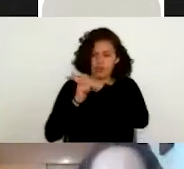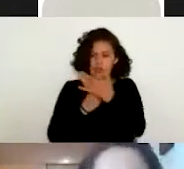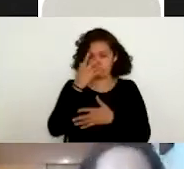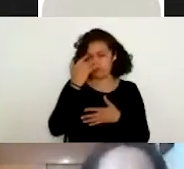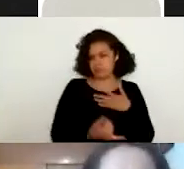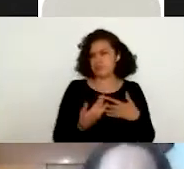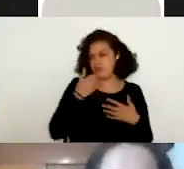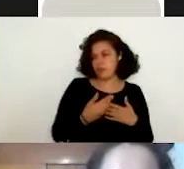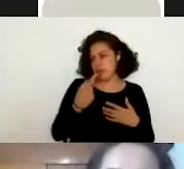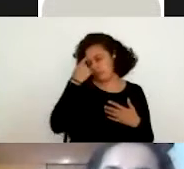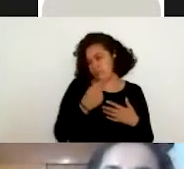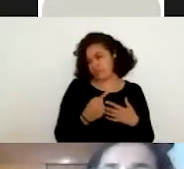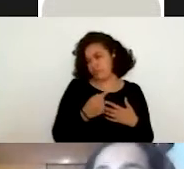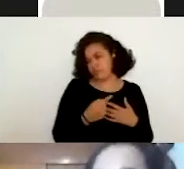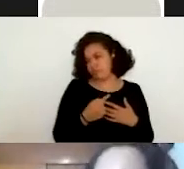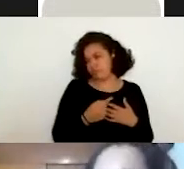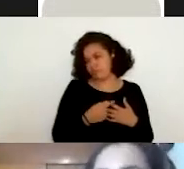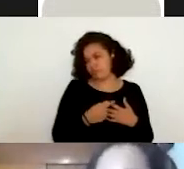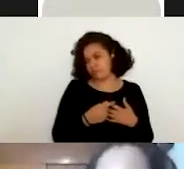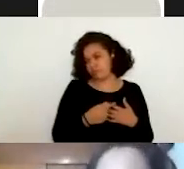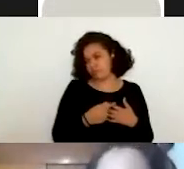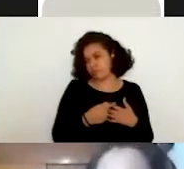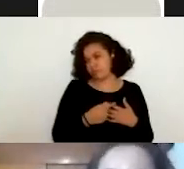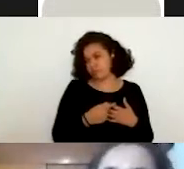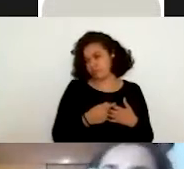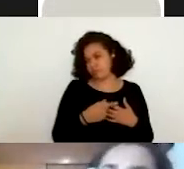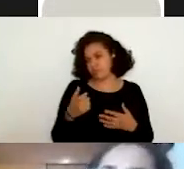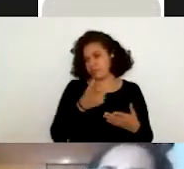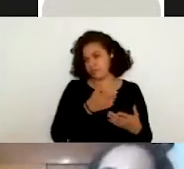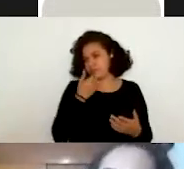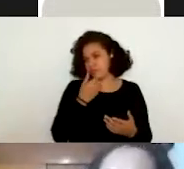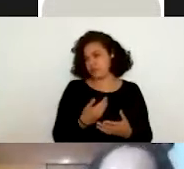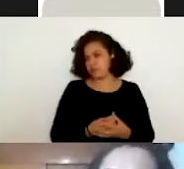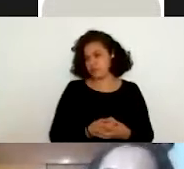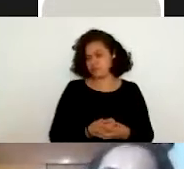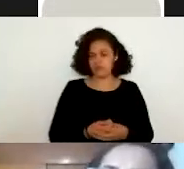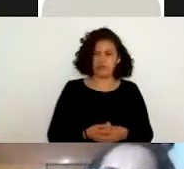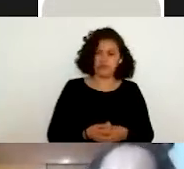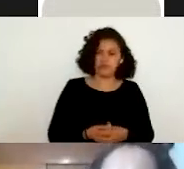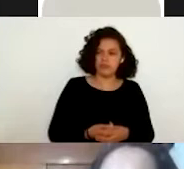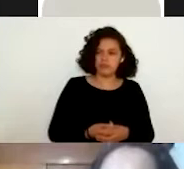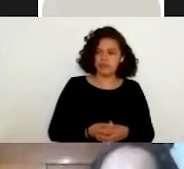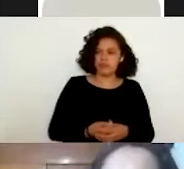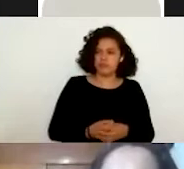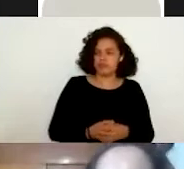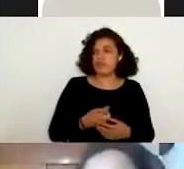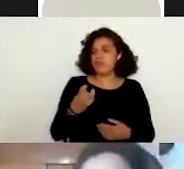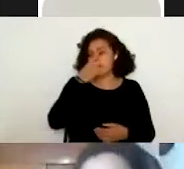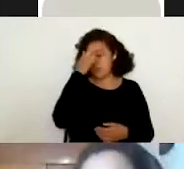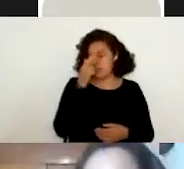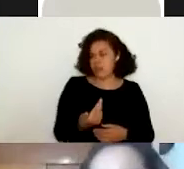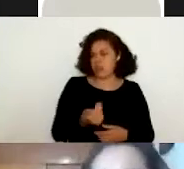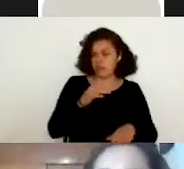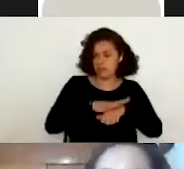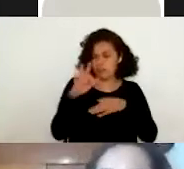va a ser, digamos, viable financieramente, ¿no? Entonces, estas son algunas de las razones